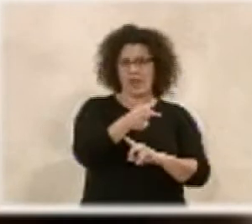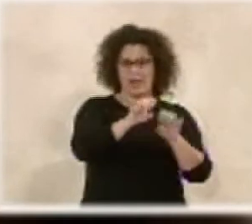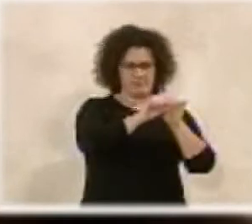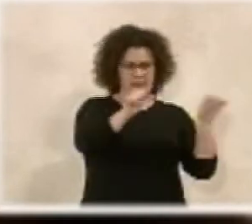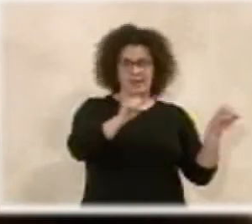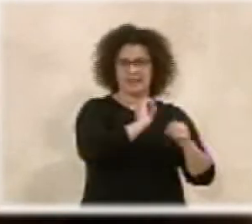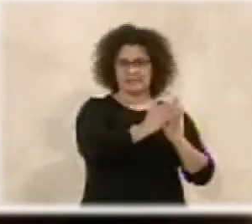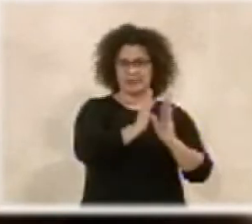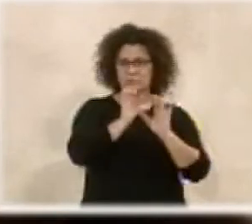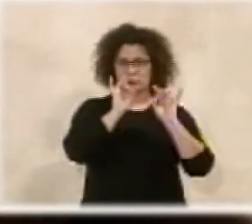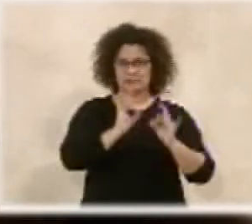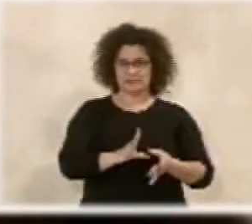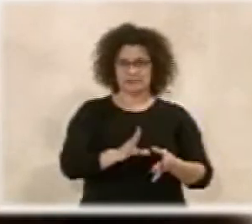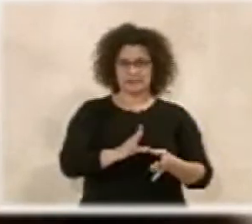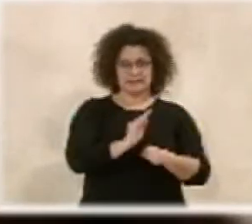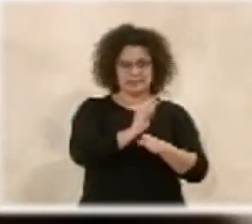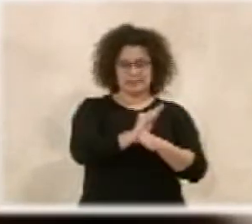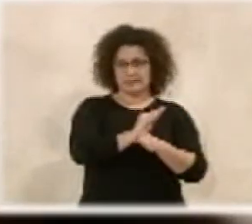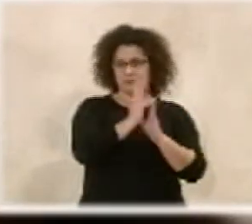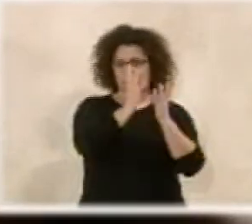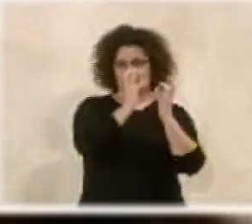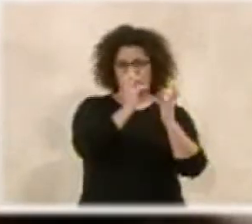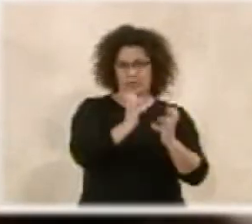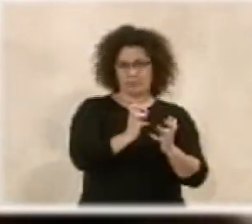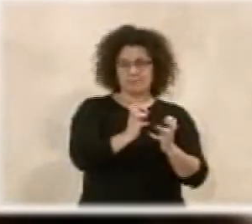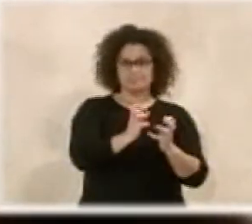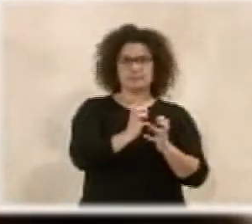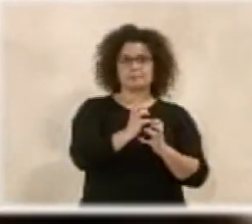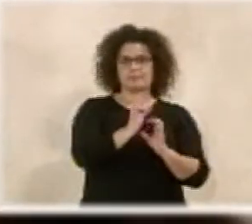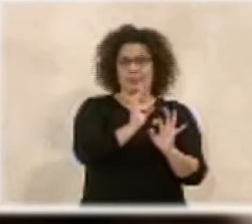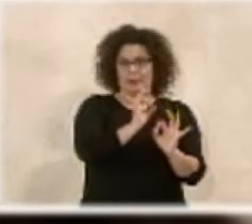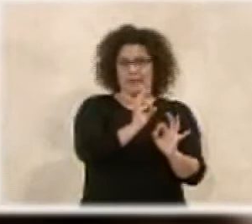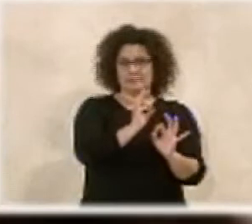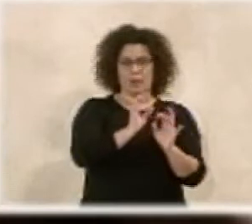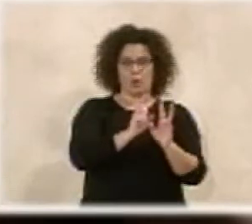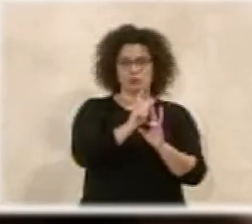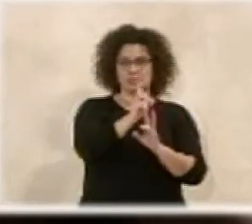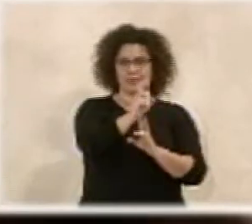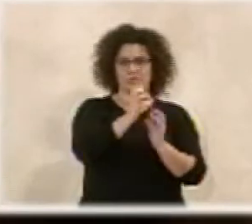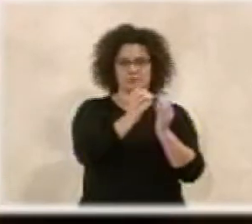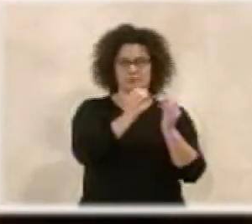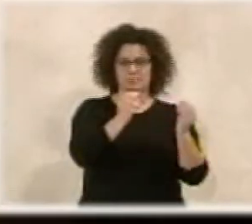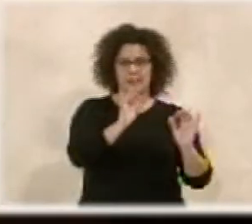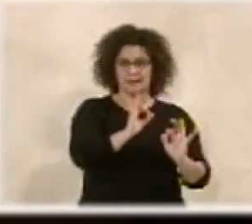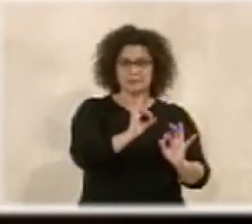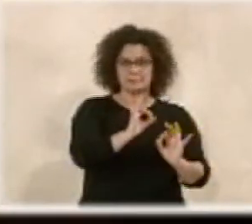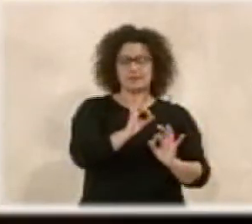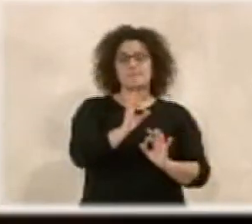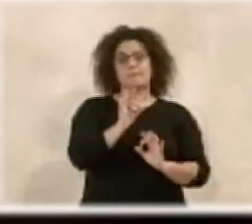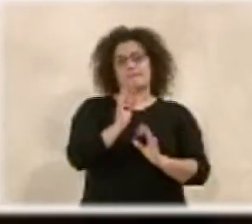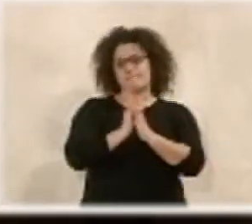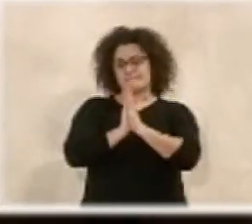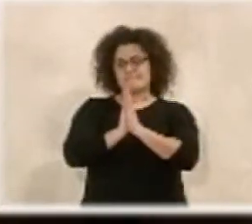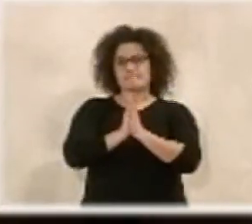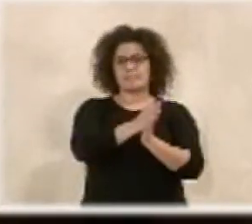sin tratarse y presentando un gran deterioro, pues está llena de óxido y de corrosión. lo cual, señor alcalde, le